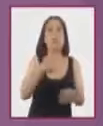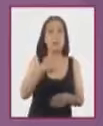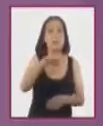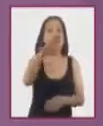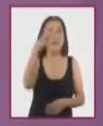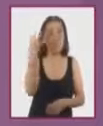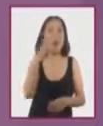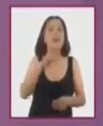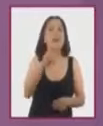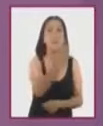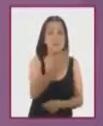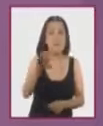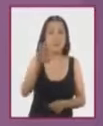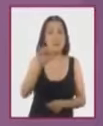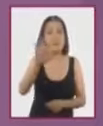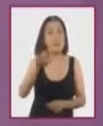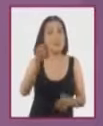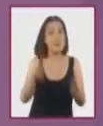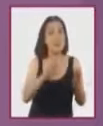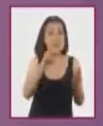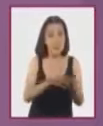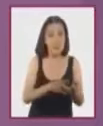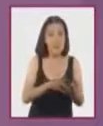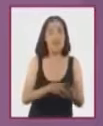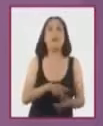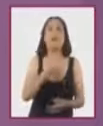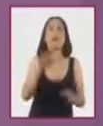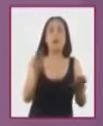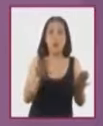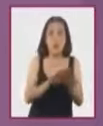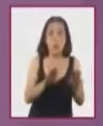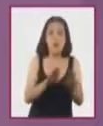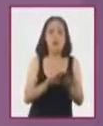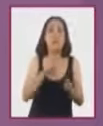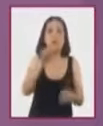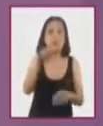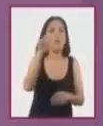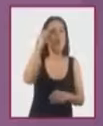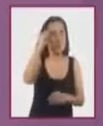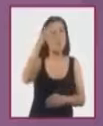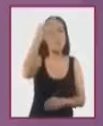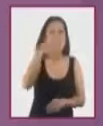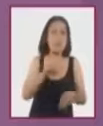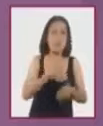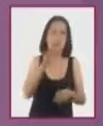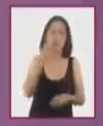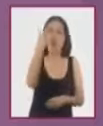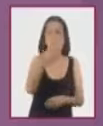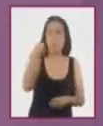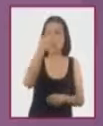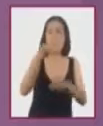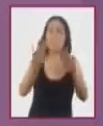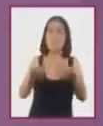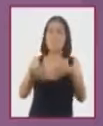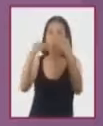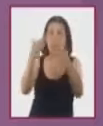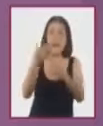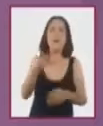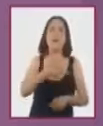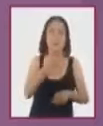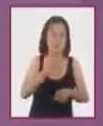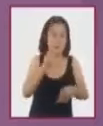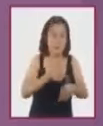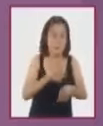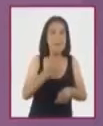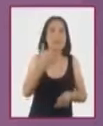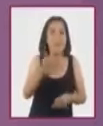recorrer 160 kilómetros y el chofer nos ha indicado que llegaremos más o menos en 2 horas. Nos da tiempo de calcular